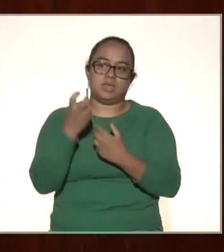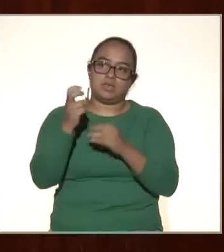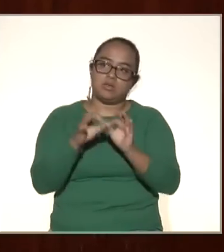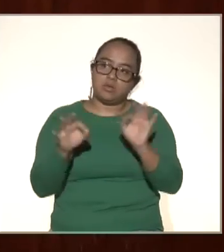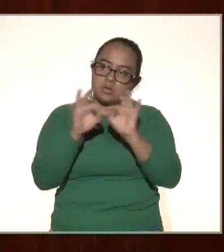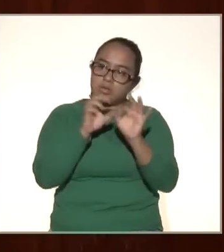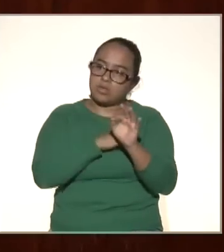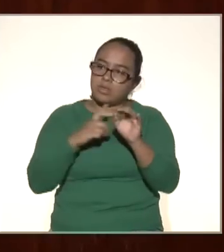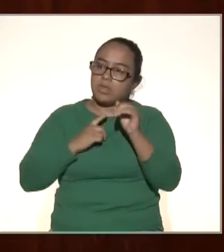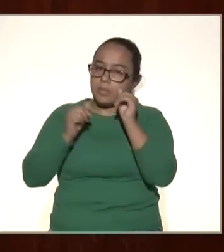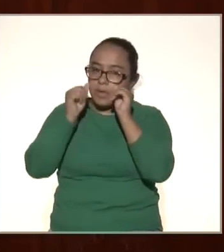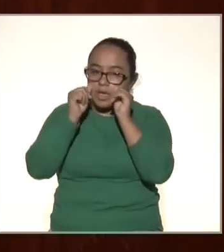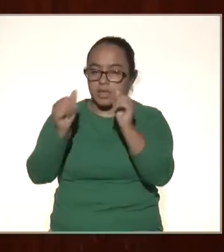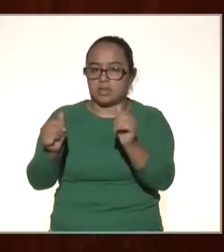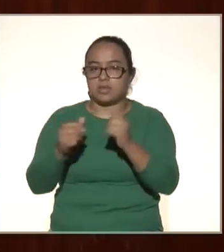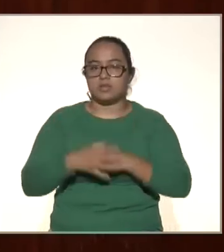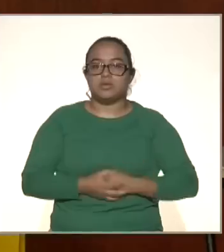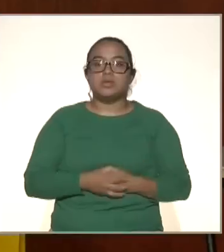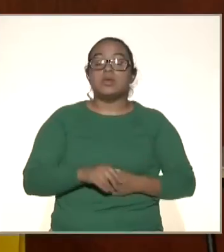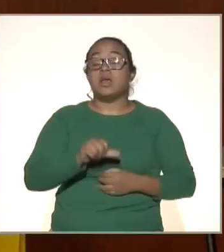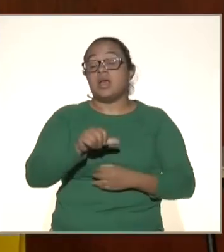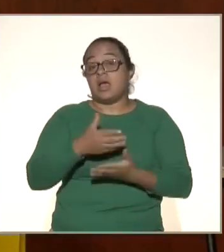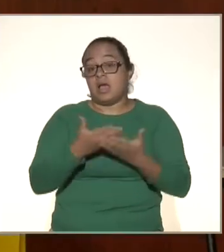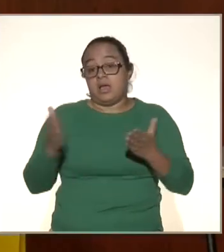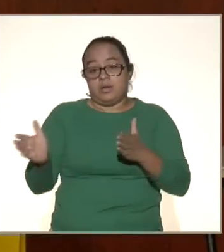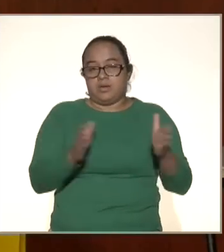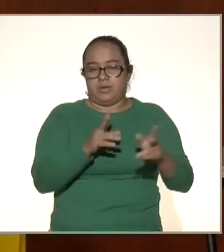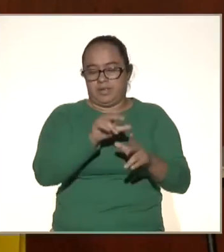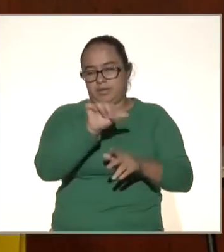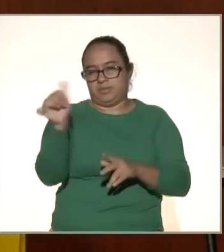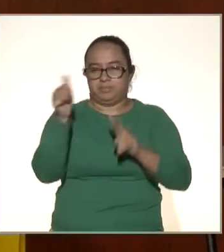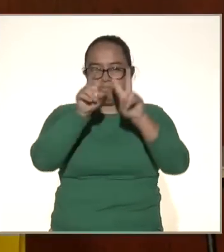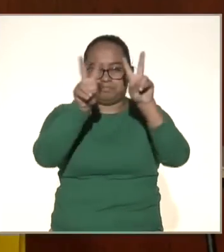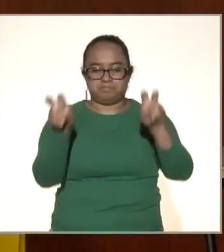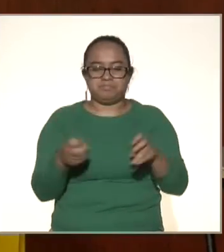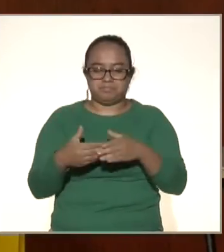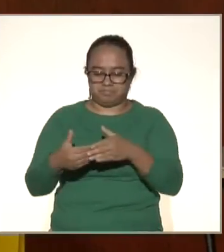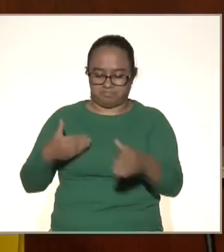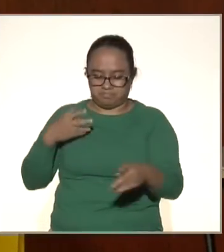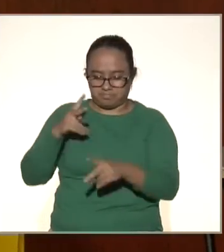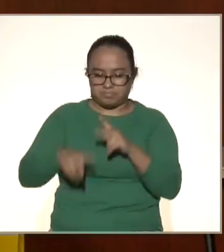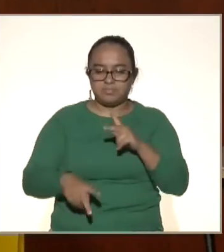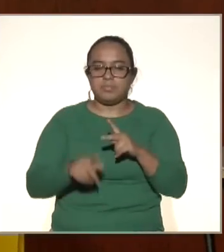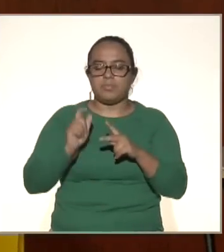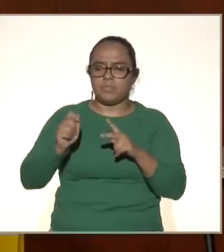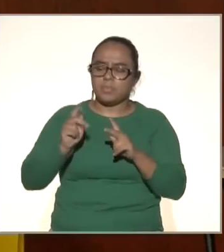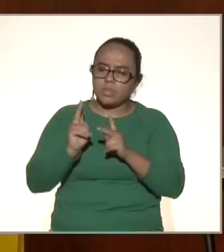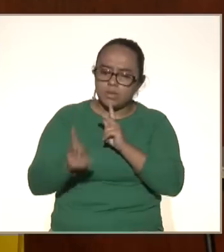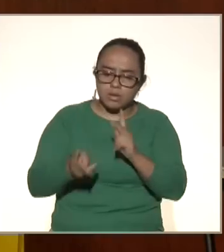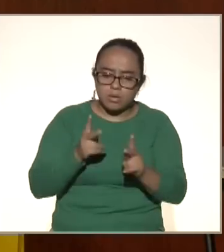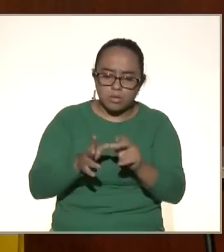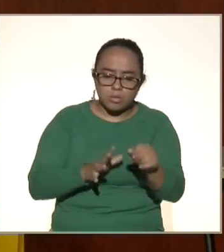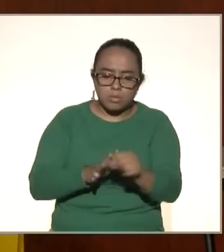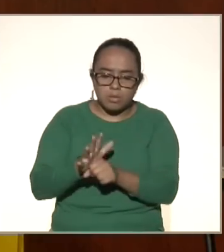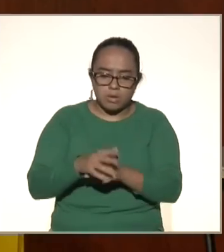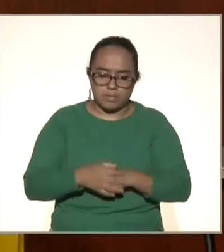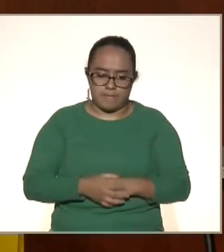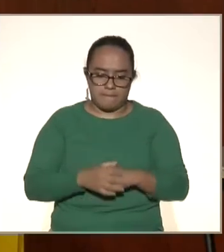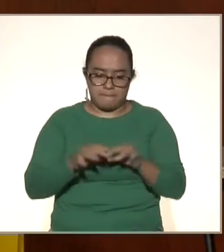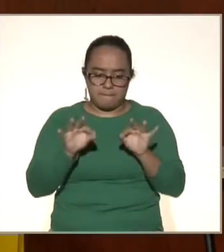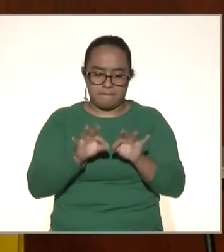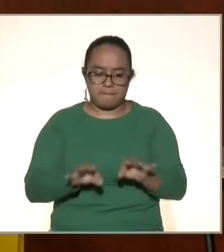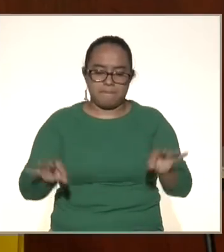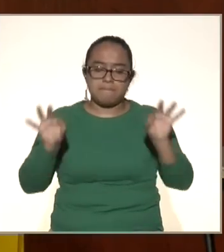Pues ahora vamos a otro tema que antes de la pausa propuse sobre la mesa, que era esta parte también de